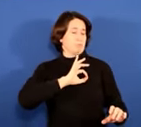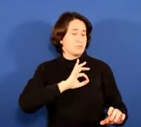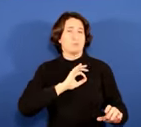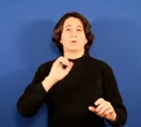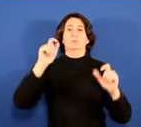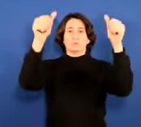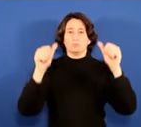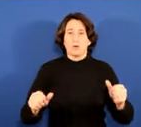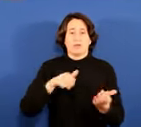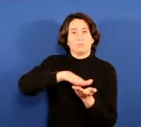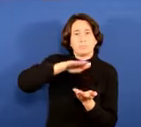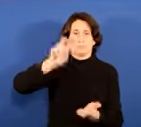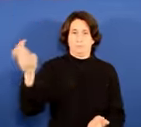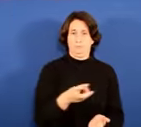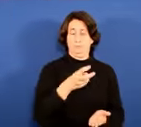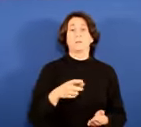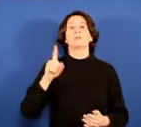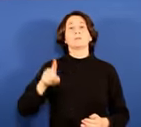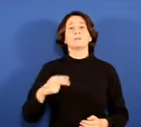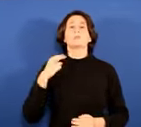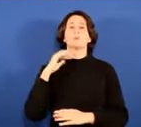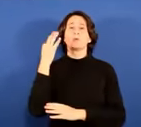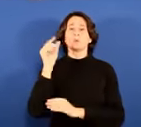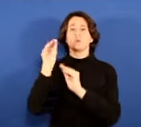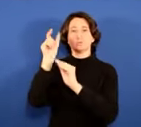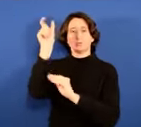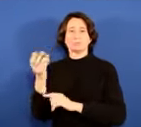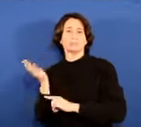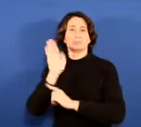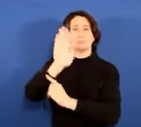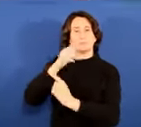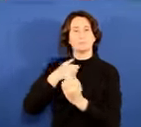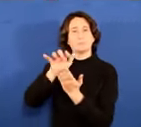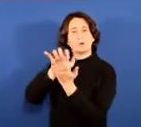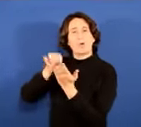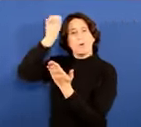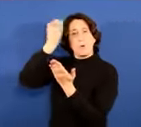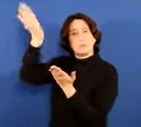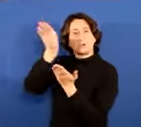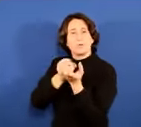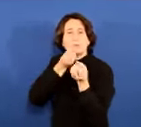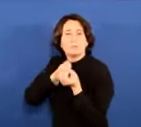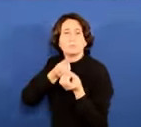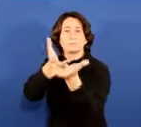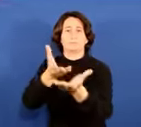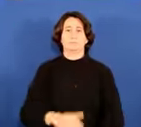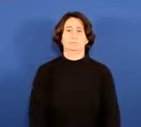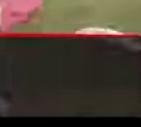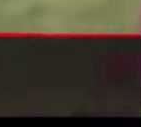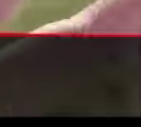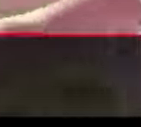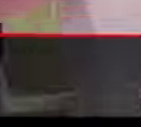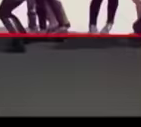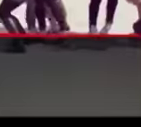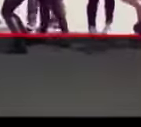conmemoración del 25N, Día Internacional contra la Violencia hacia las Mujeres, mediante la colocación del punto lila y con la lectura